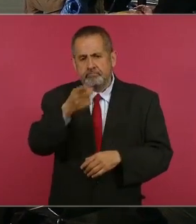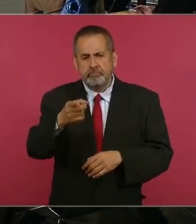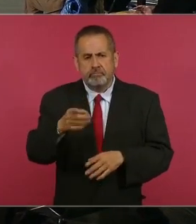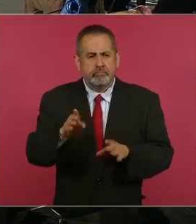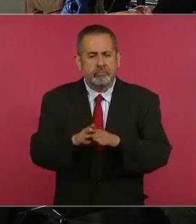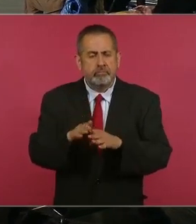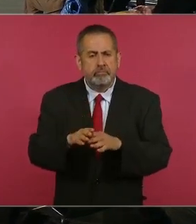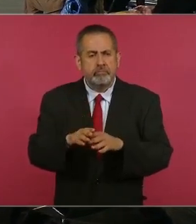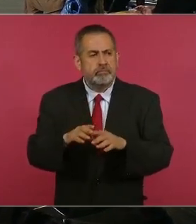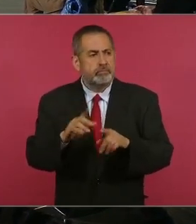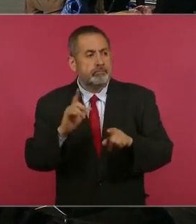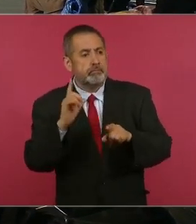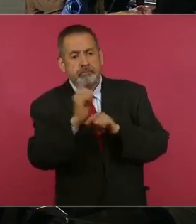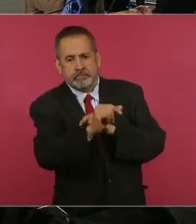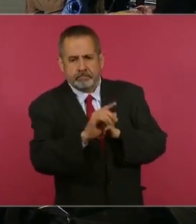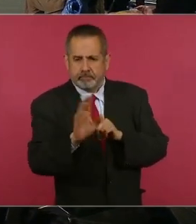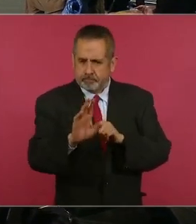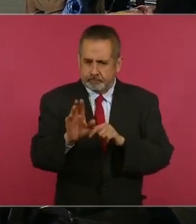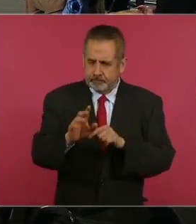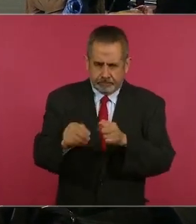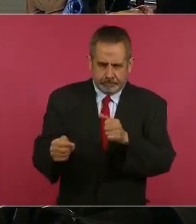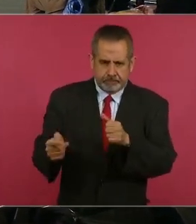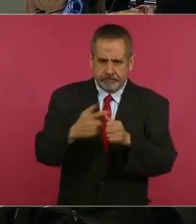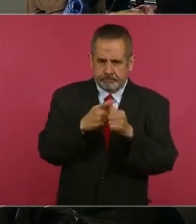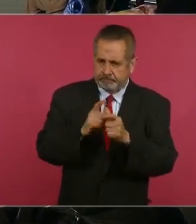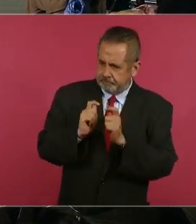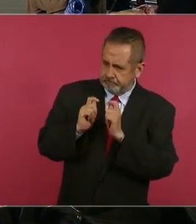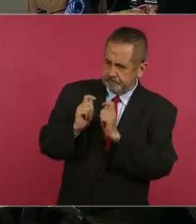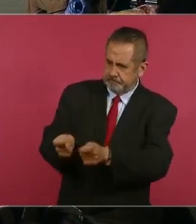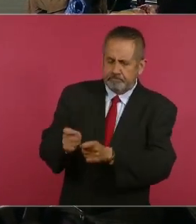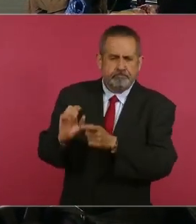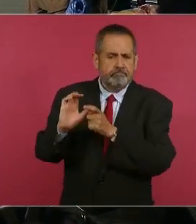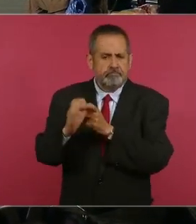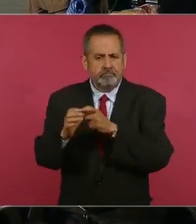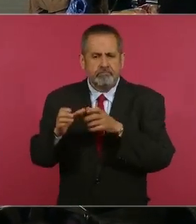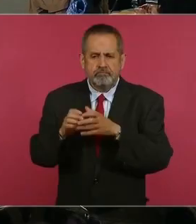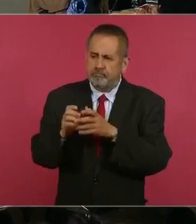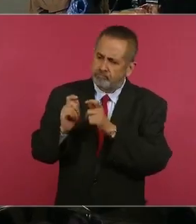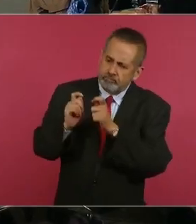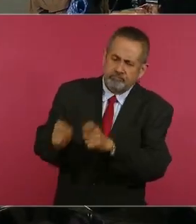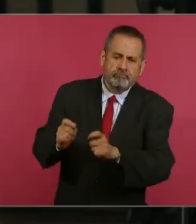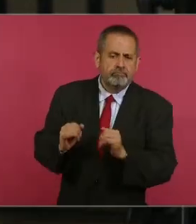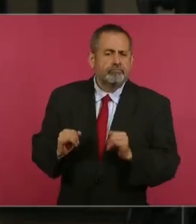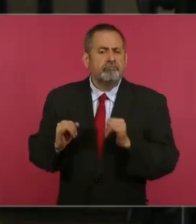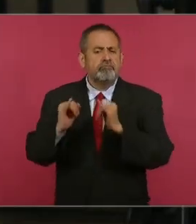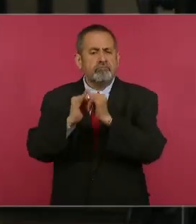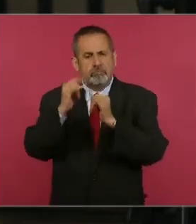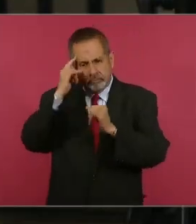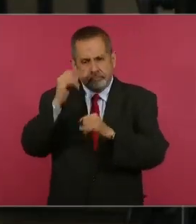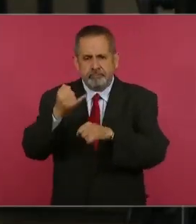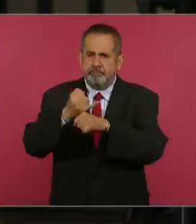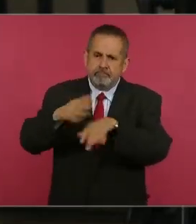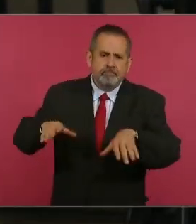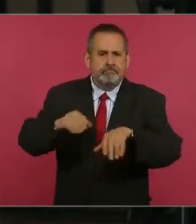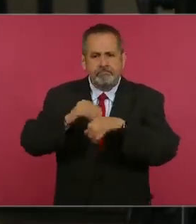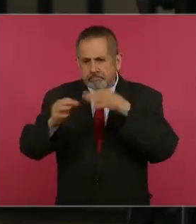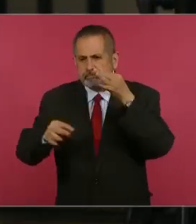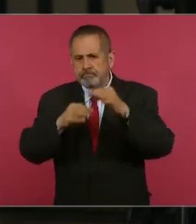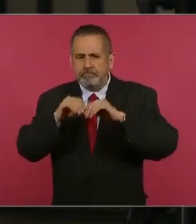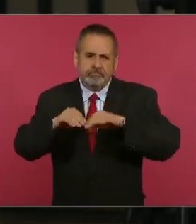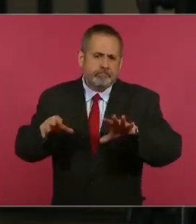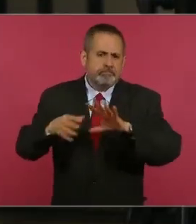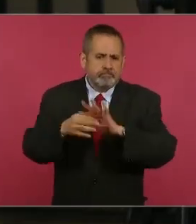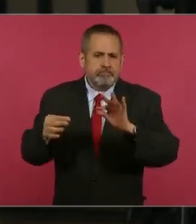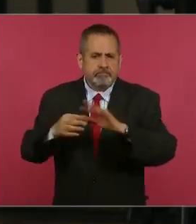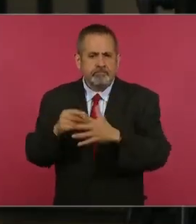se puede ir sin antes dejar alguna comisión o dejar alguna institución, señor, que nos siga informando de todos aquellos